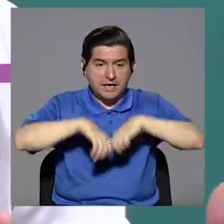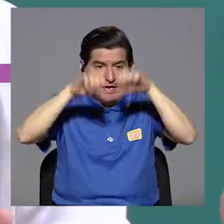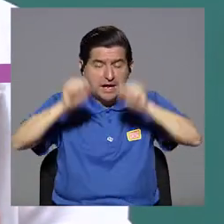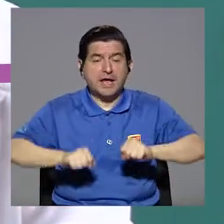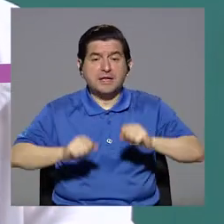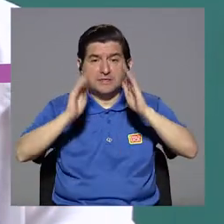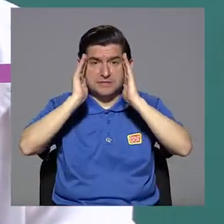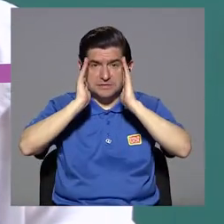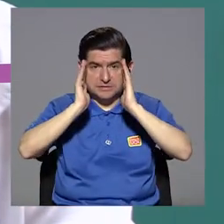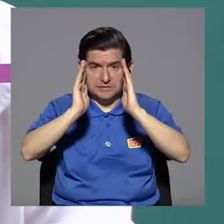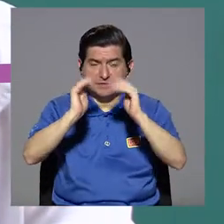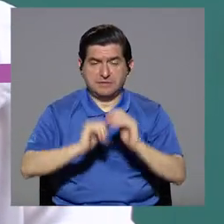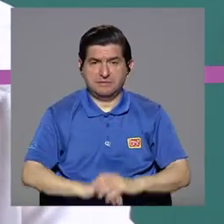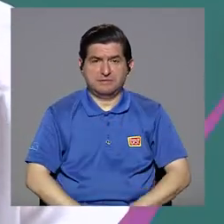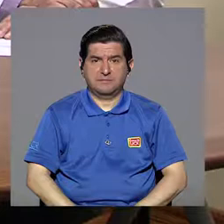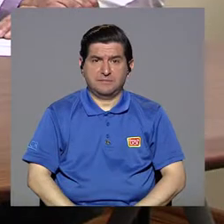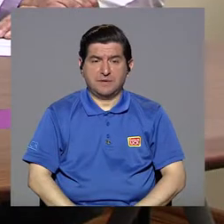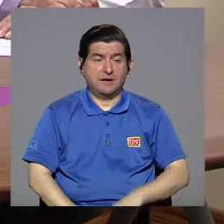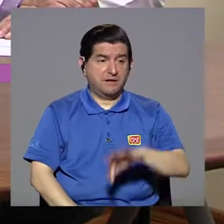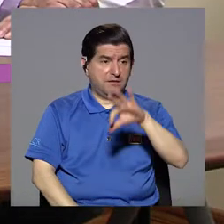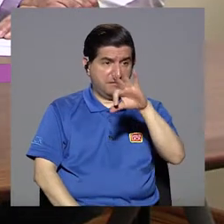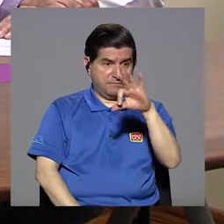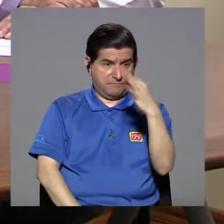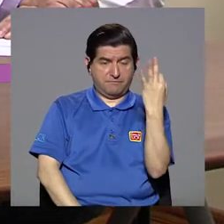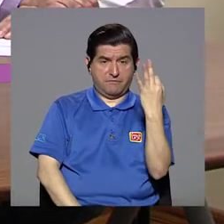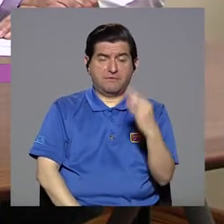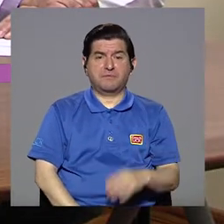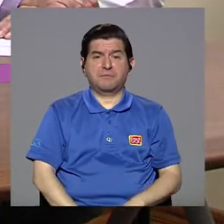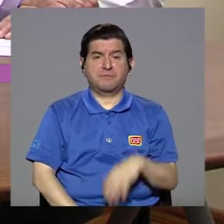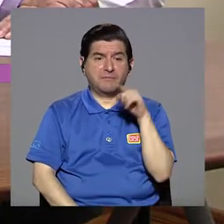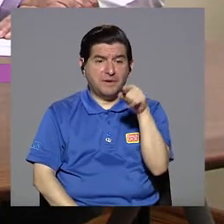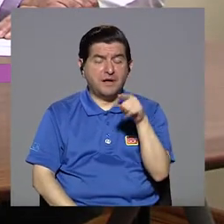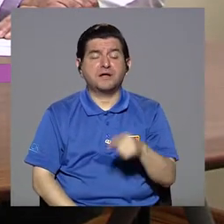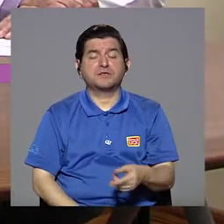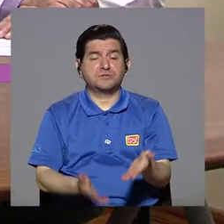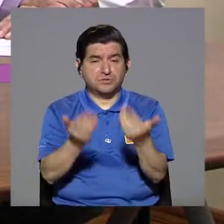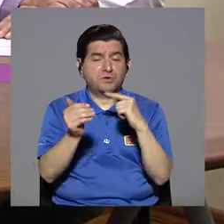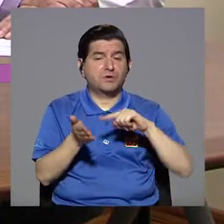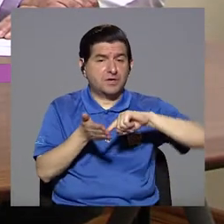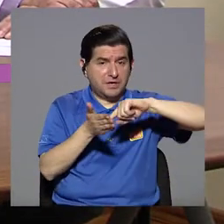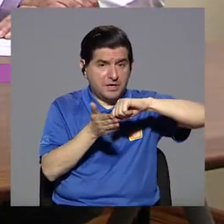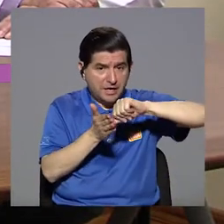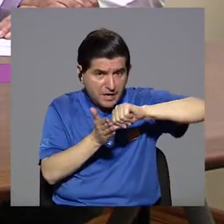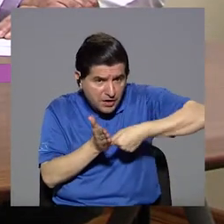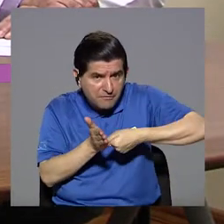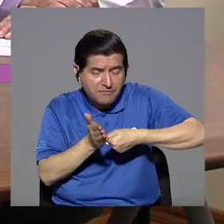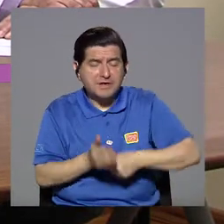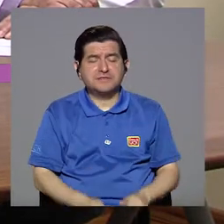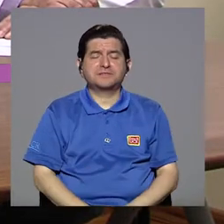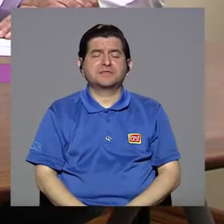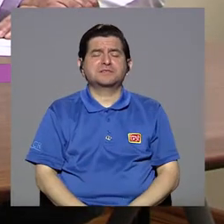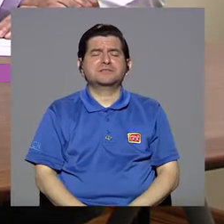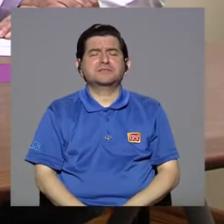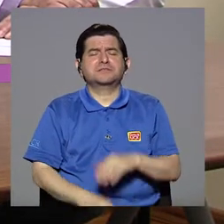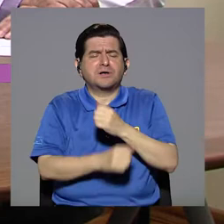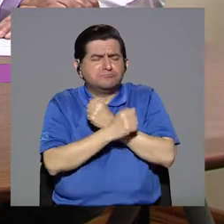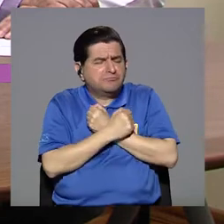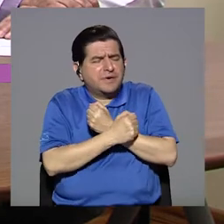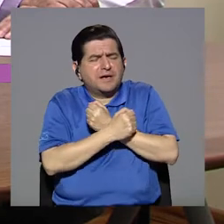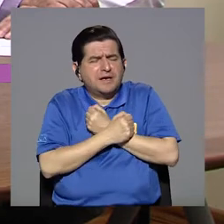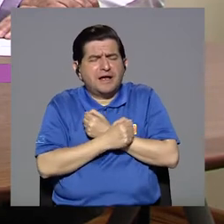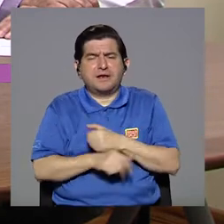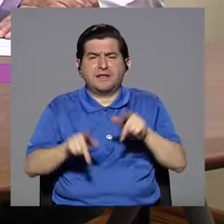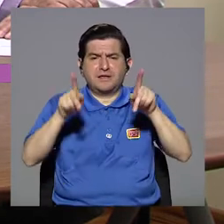el sistema de atención la forma de eso quiero mencionarlo el cariño del